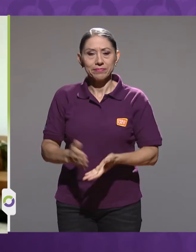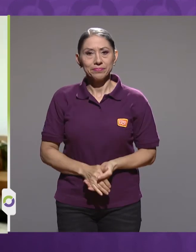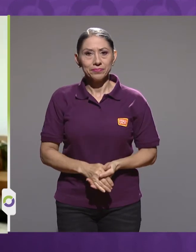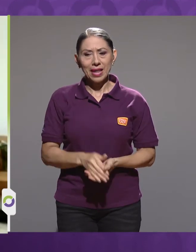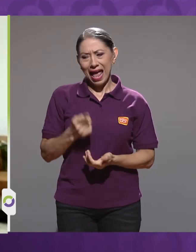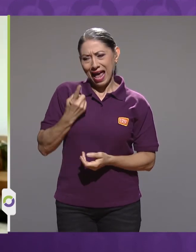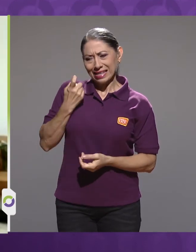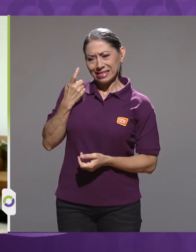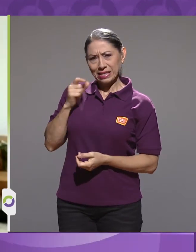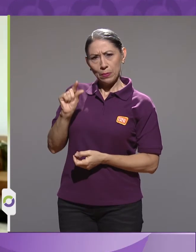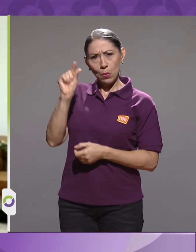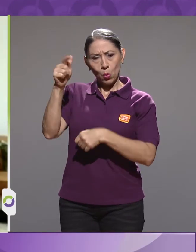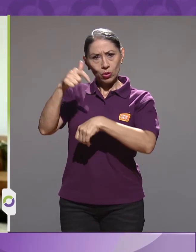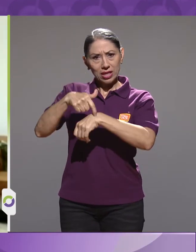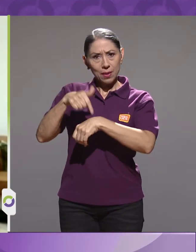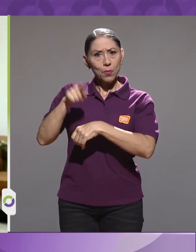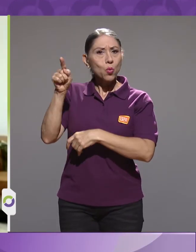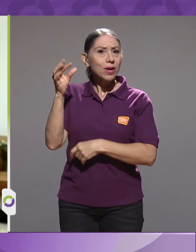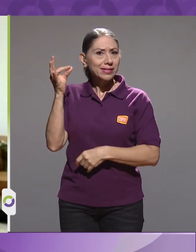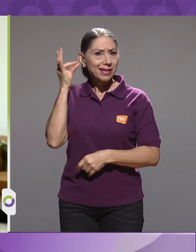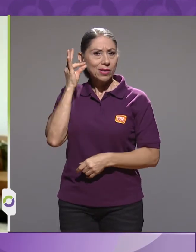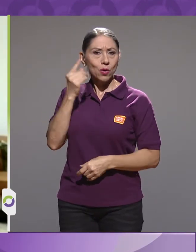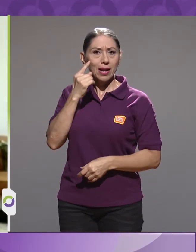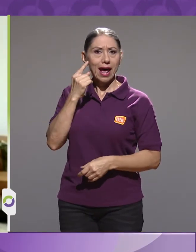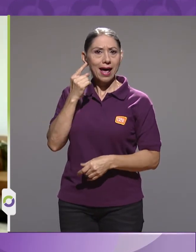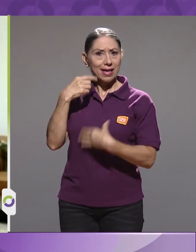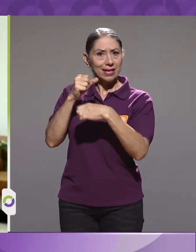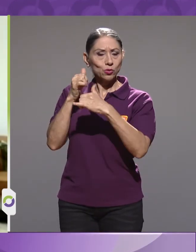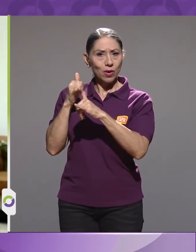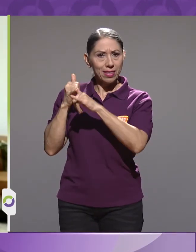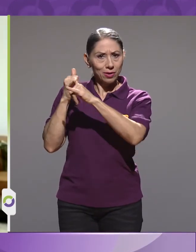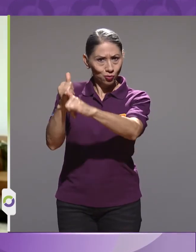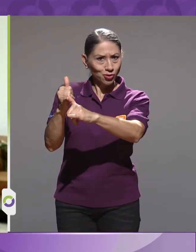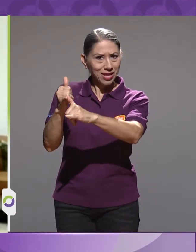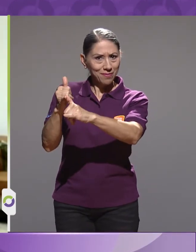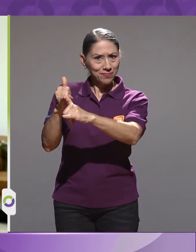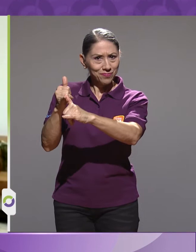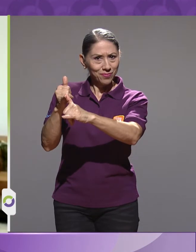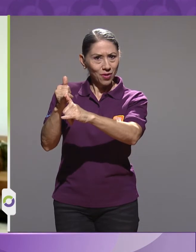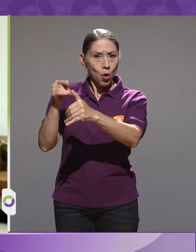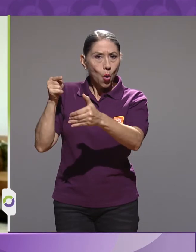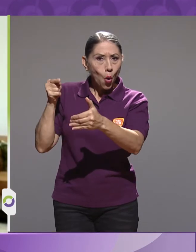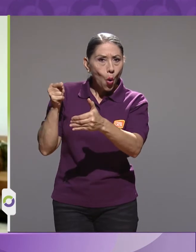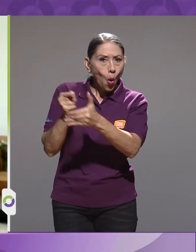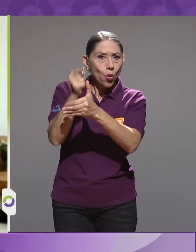denuncia. Hace poco me dijo una señora que puso